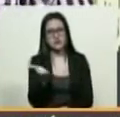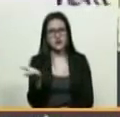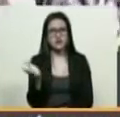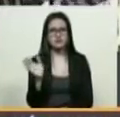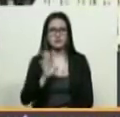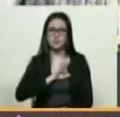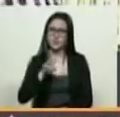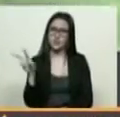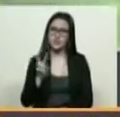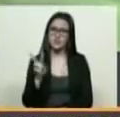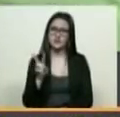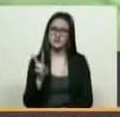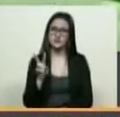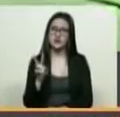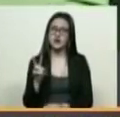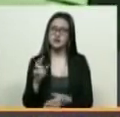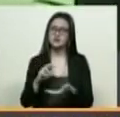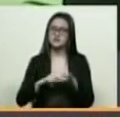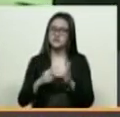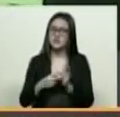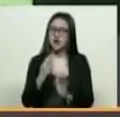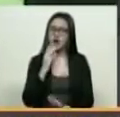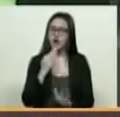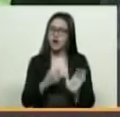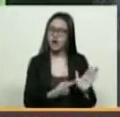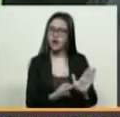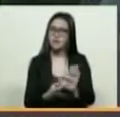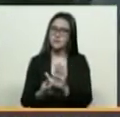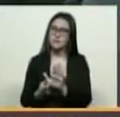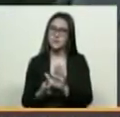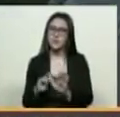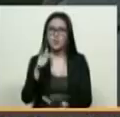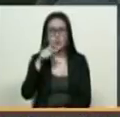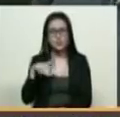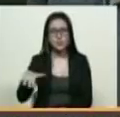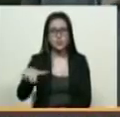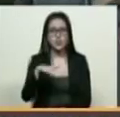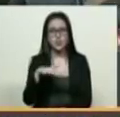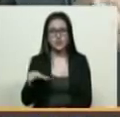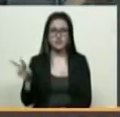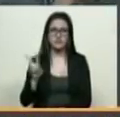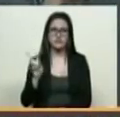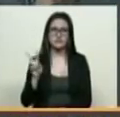de Venezuela, son un ejemplo a seguir por el pueblo venezolano.